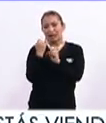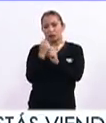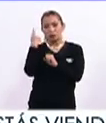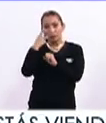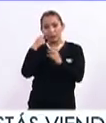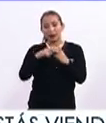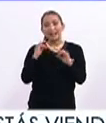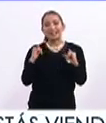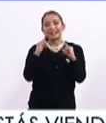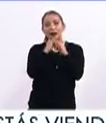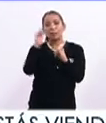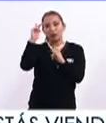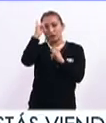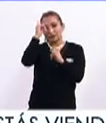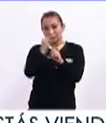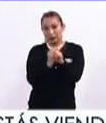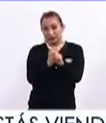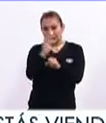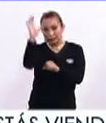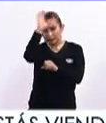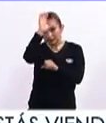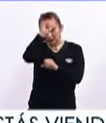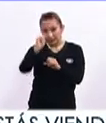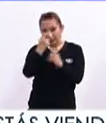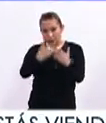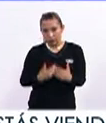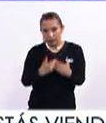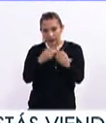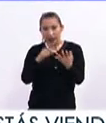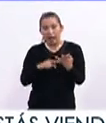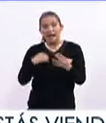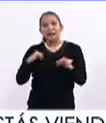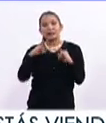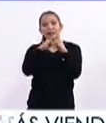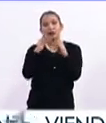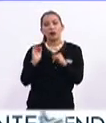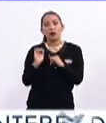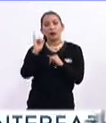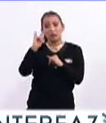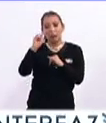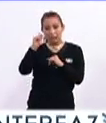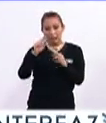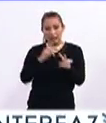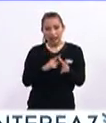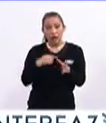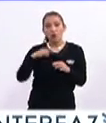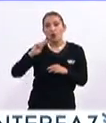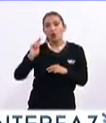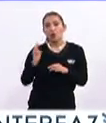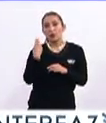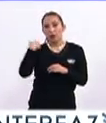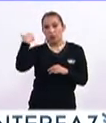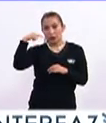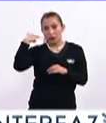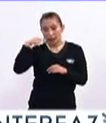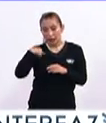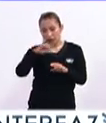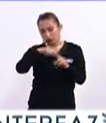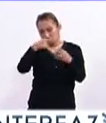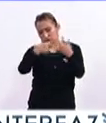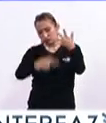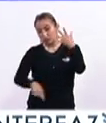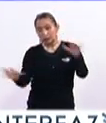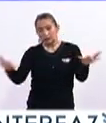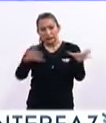Puebla, el Instituto Potosino de Investigación Científica y Tecnológica, el Instituto Politécnico Nacional, la Universidad de Guadalajara, entre